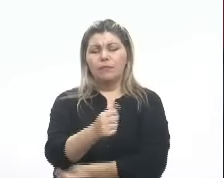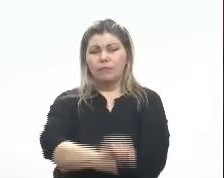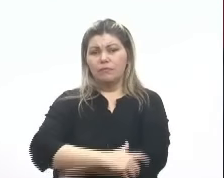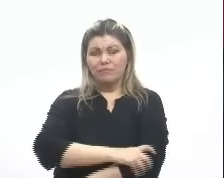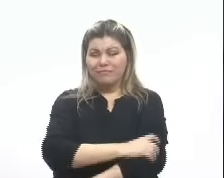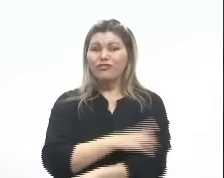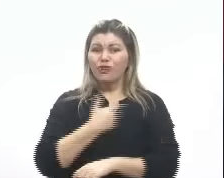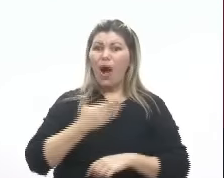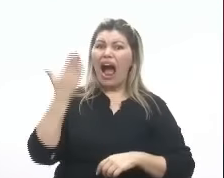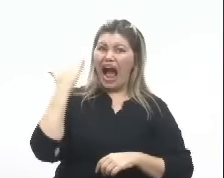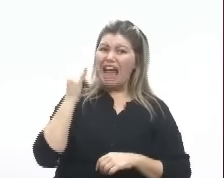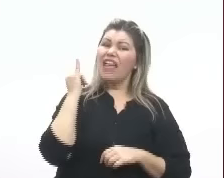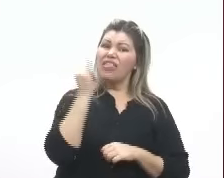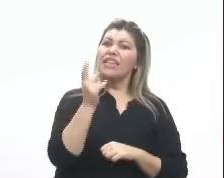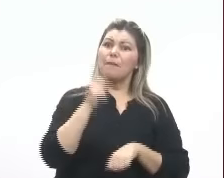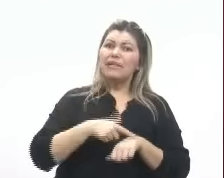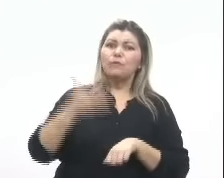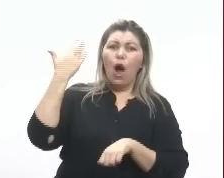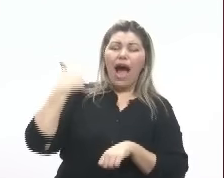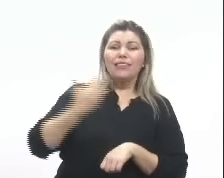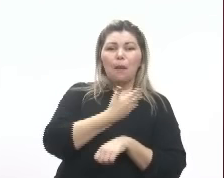lo dije con Macri y se lo digo ahora.